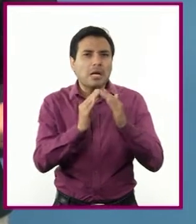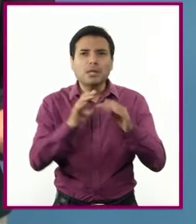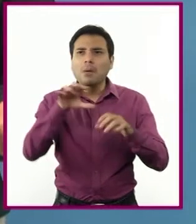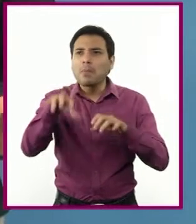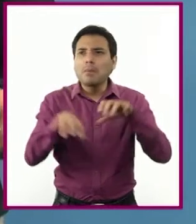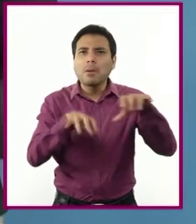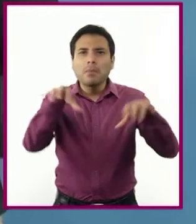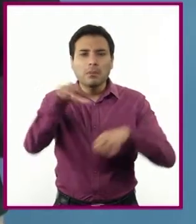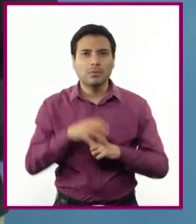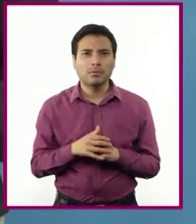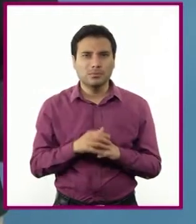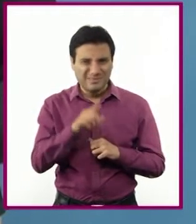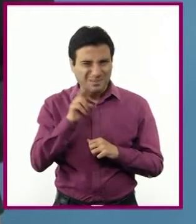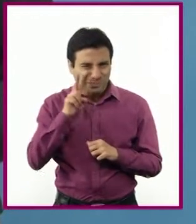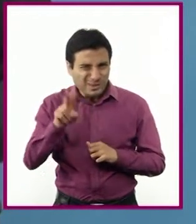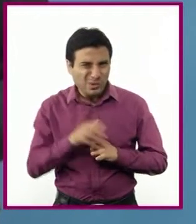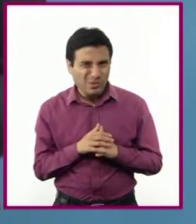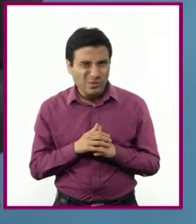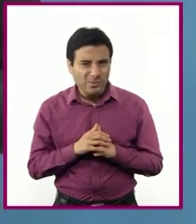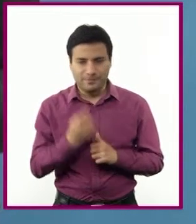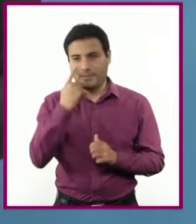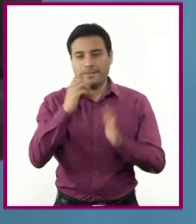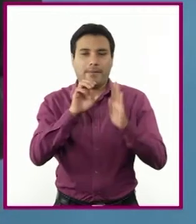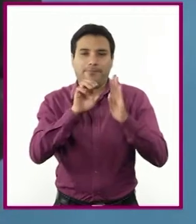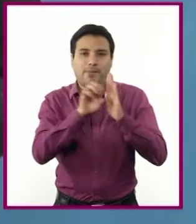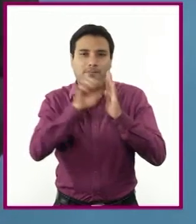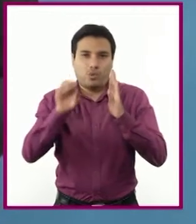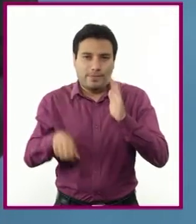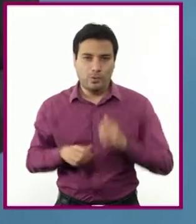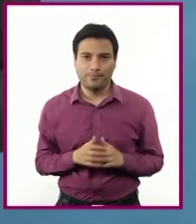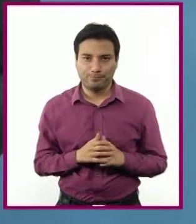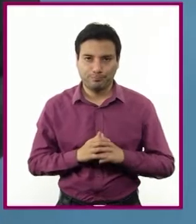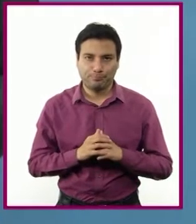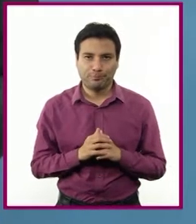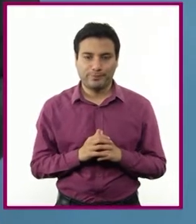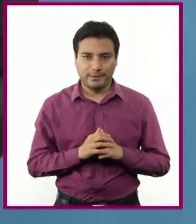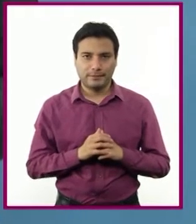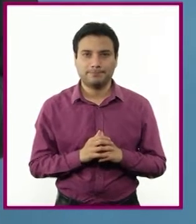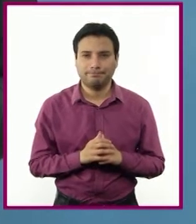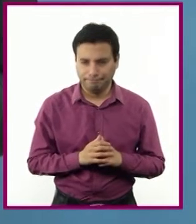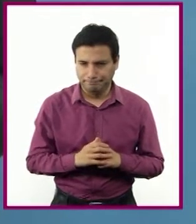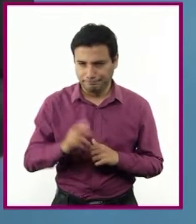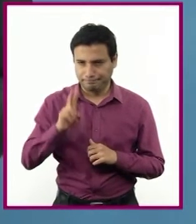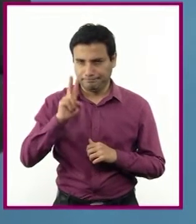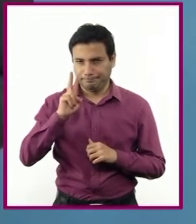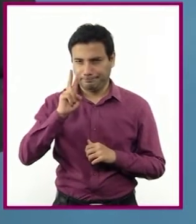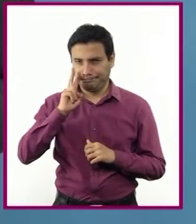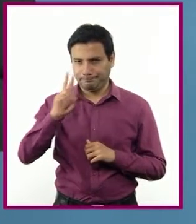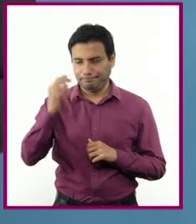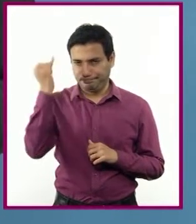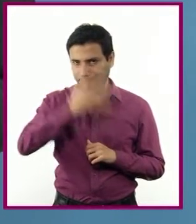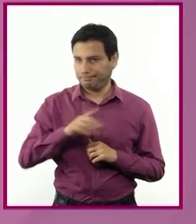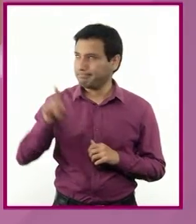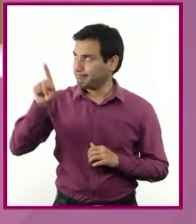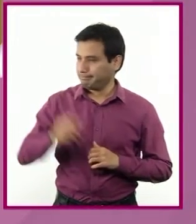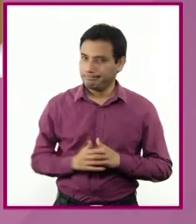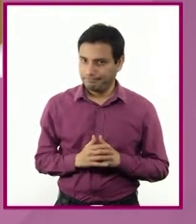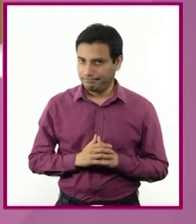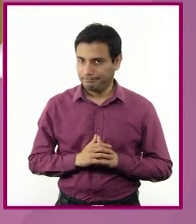espaciadas entre sí. Por ejemplo, identifiquemos esto a través de las imágenes que aparecen en